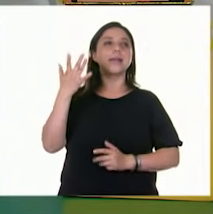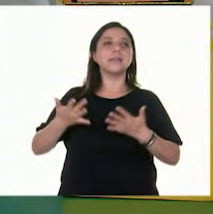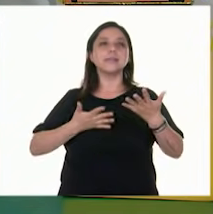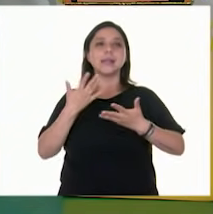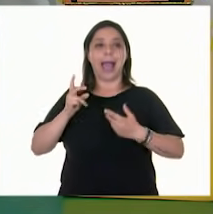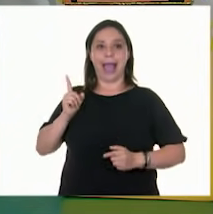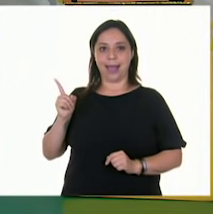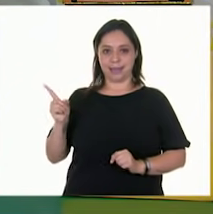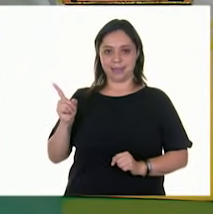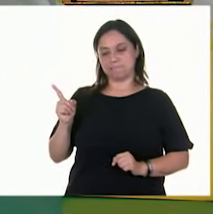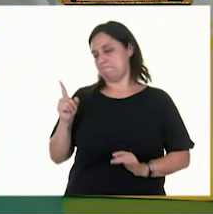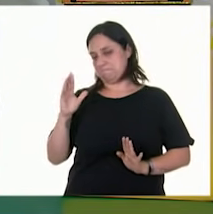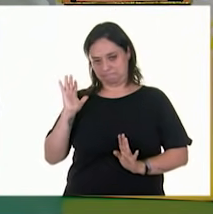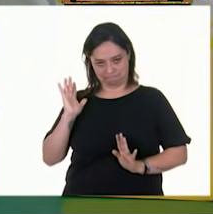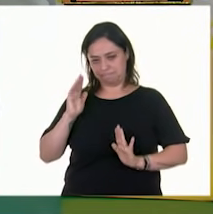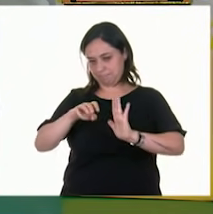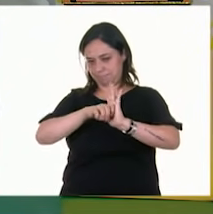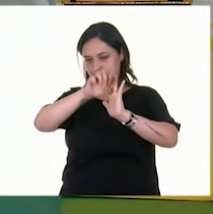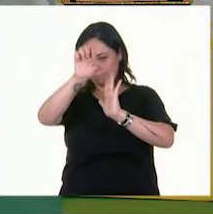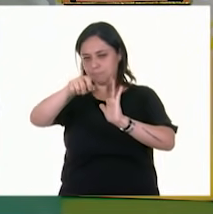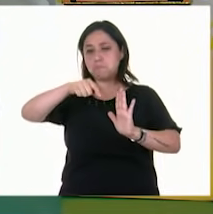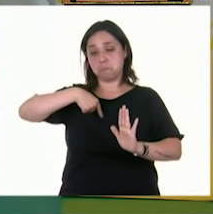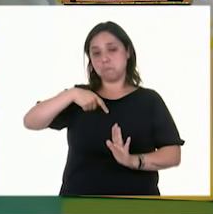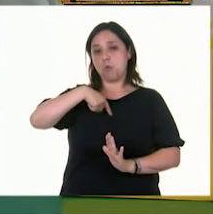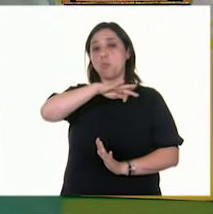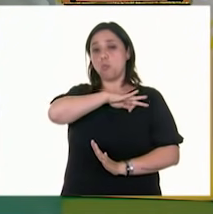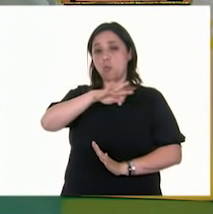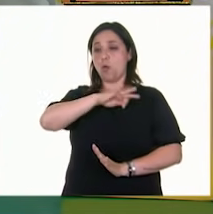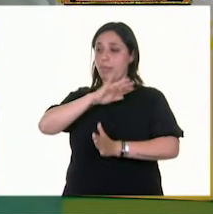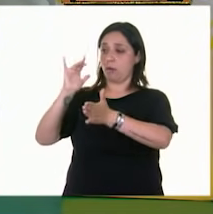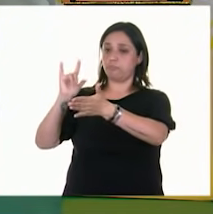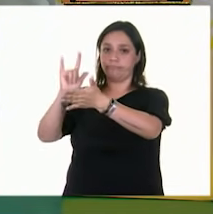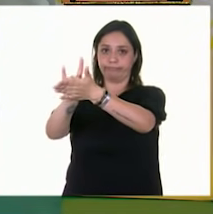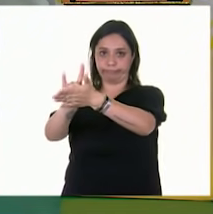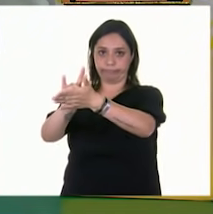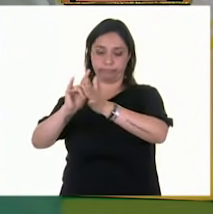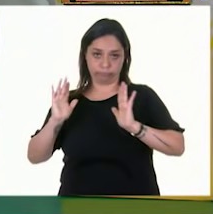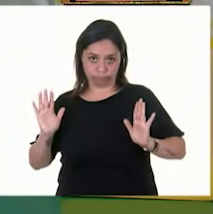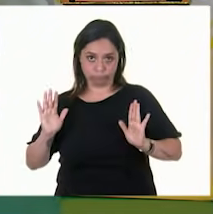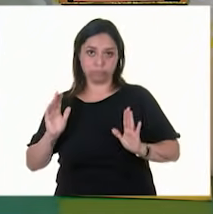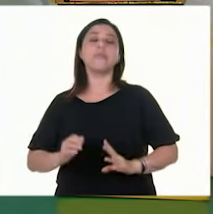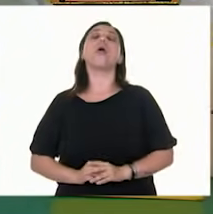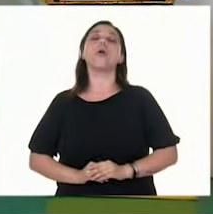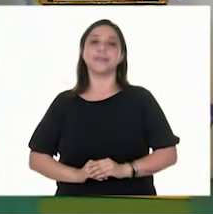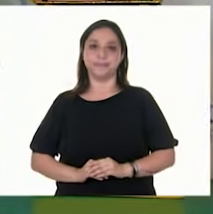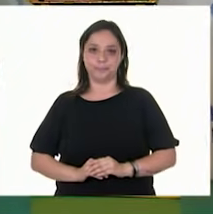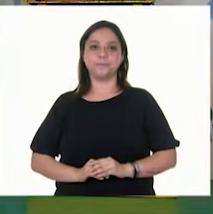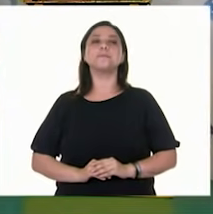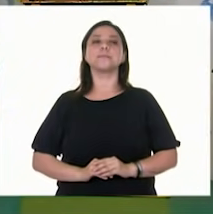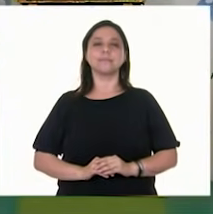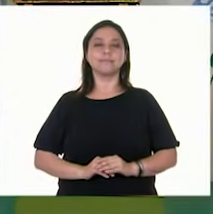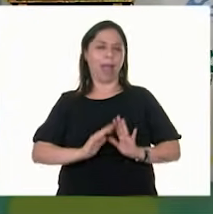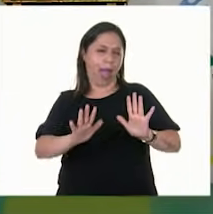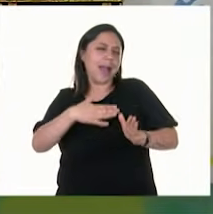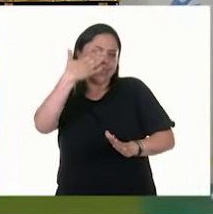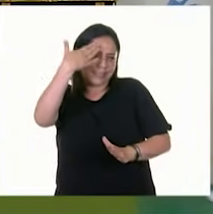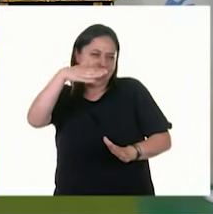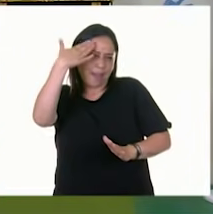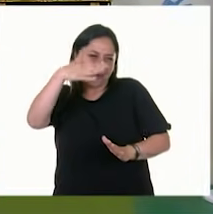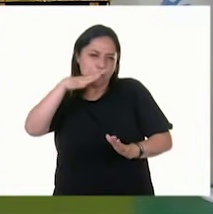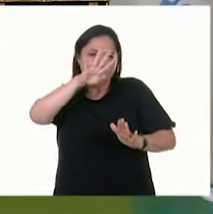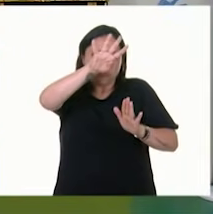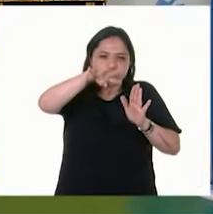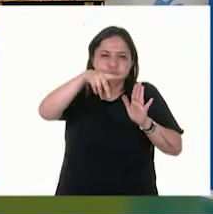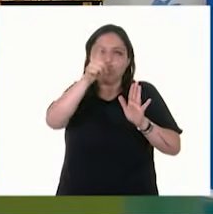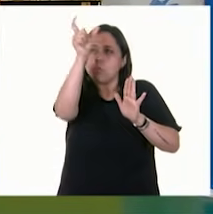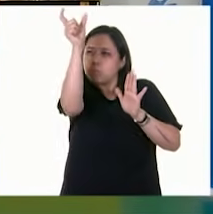encuentra aquí. Entonces, yo tengo el derecho de colocar aquí mi tache. Perfecto. ¿Ok? Ya sabemos cómo se juega el gato. El primero que complete